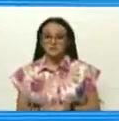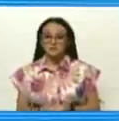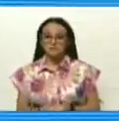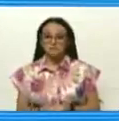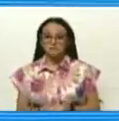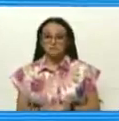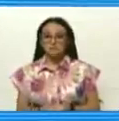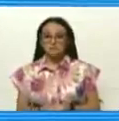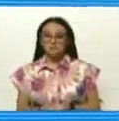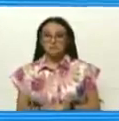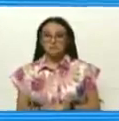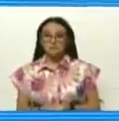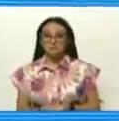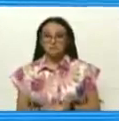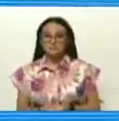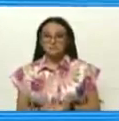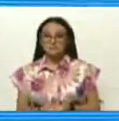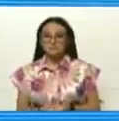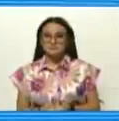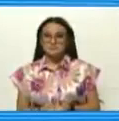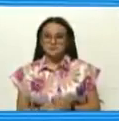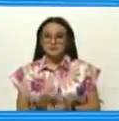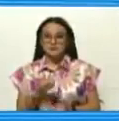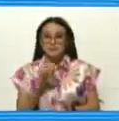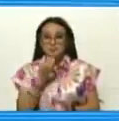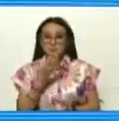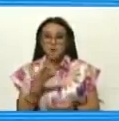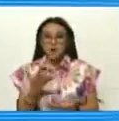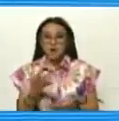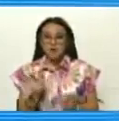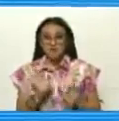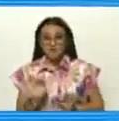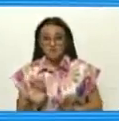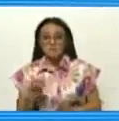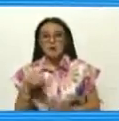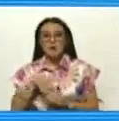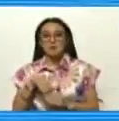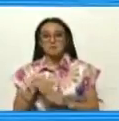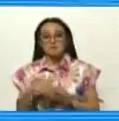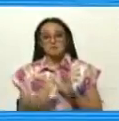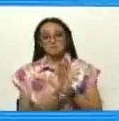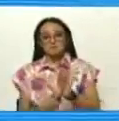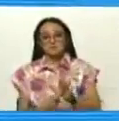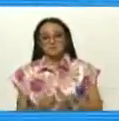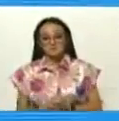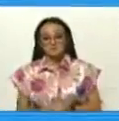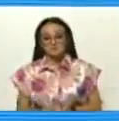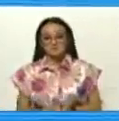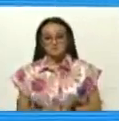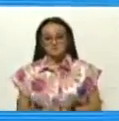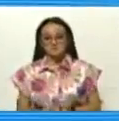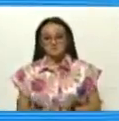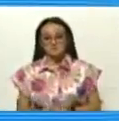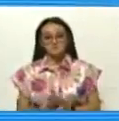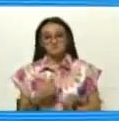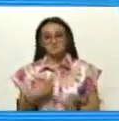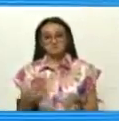podrán. Por las buenas son las elecciones. No nos van a ganar. No nos van a